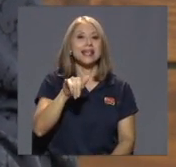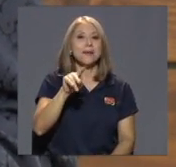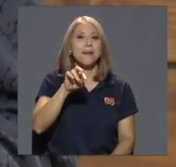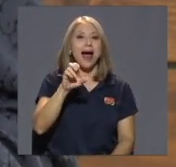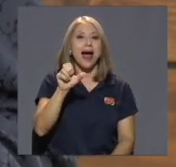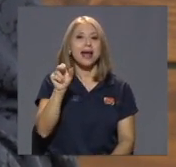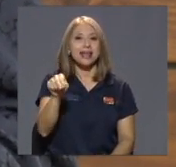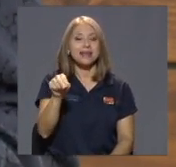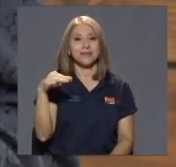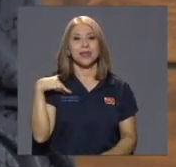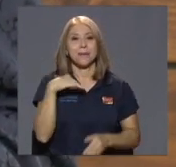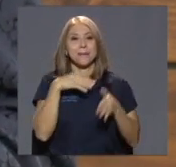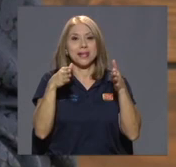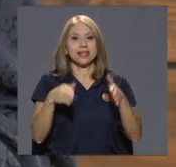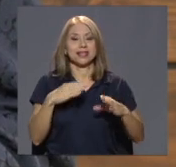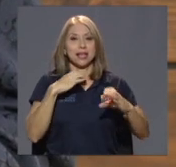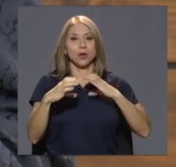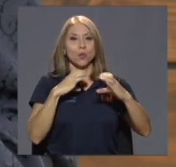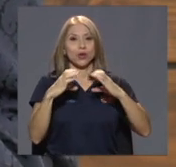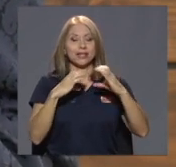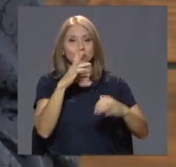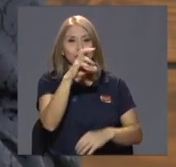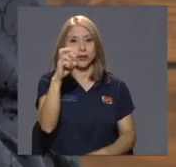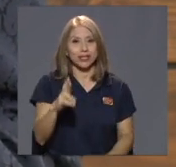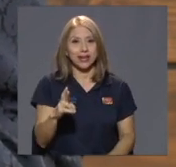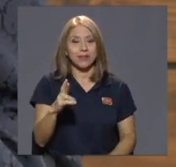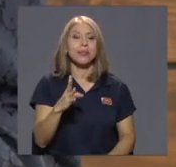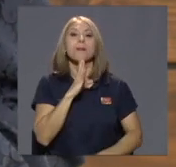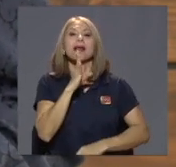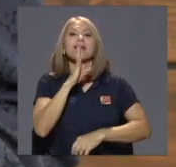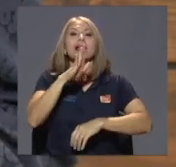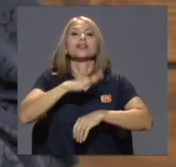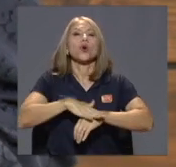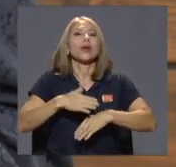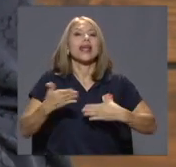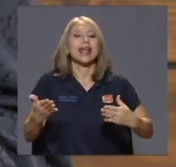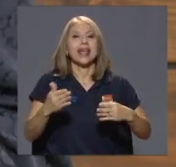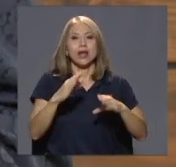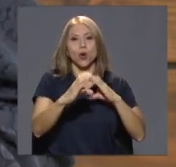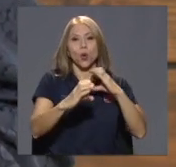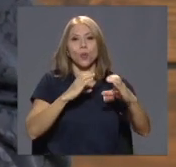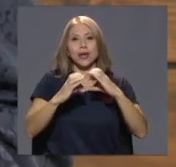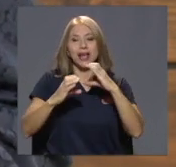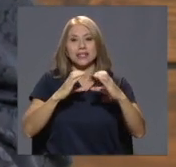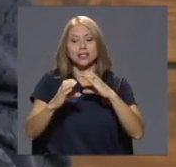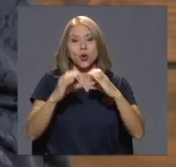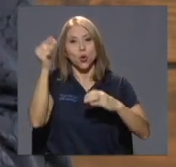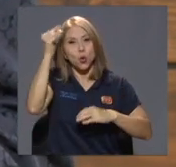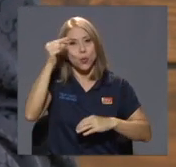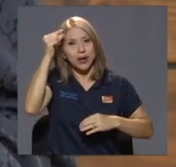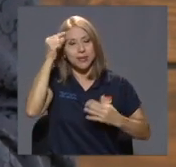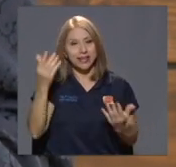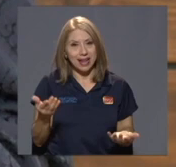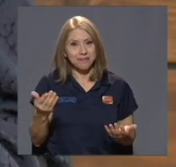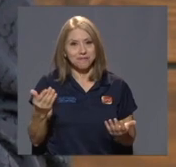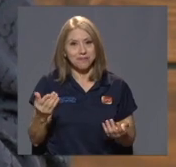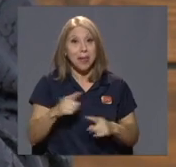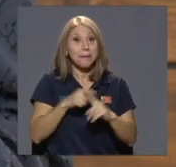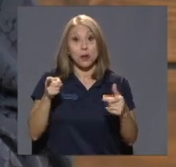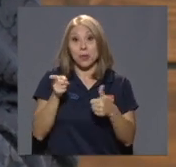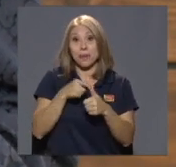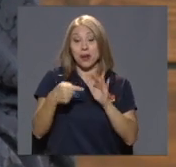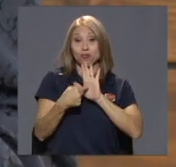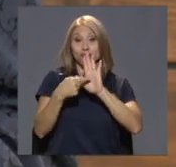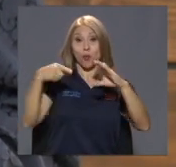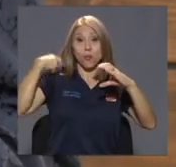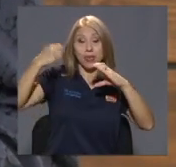de Comunicación de nuestro país, para hablar sobre el tema de comunicación gubernamental. Pero antes de eso, le tenemos un video con